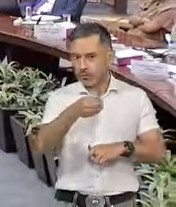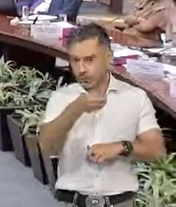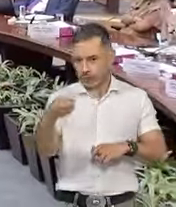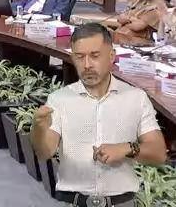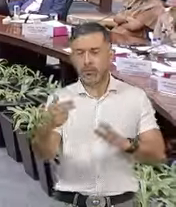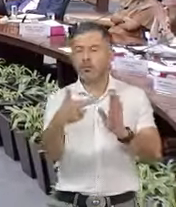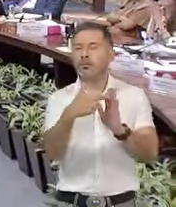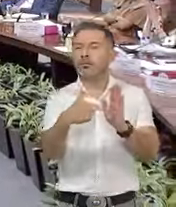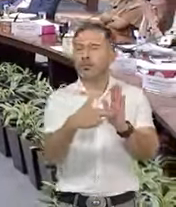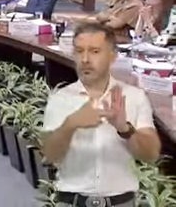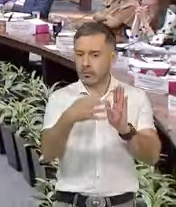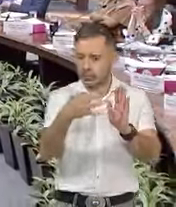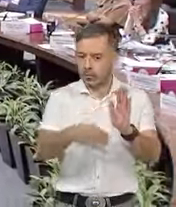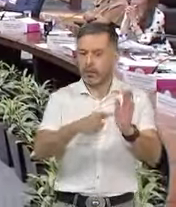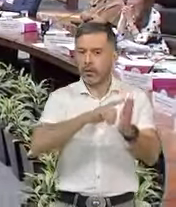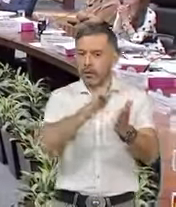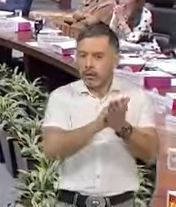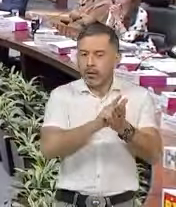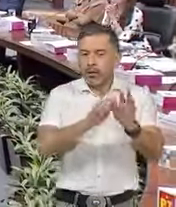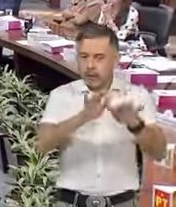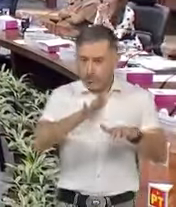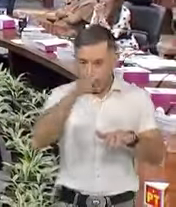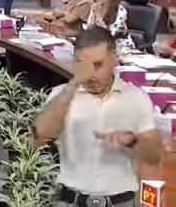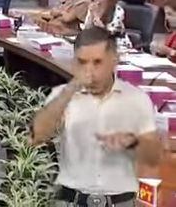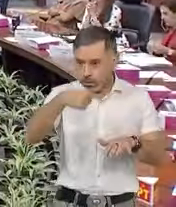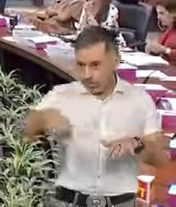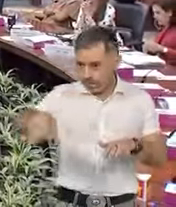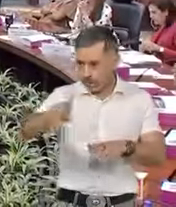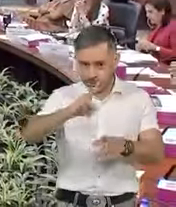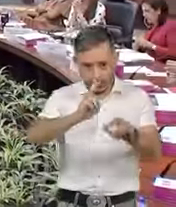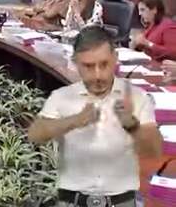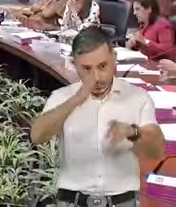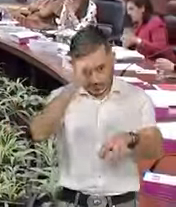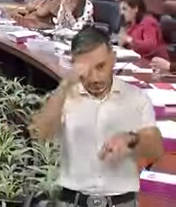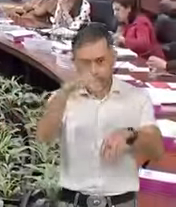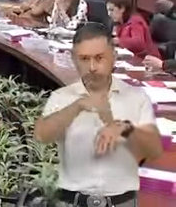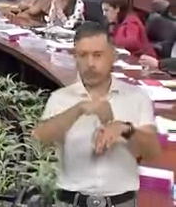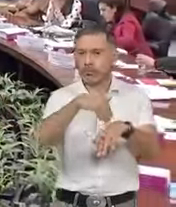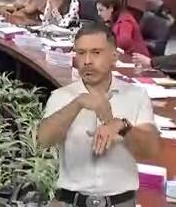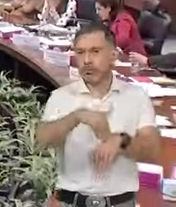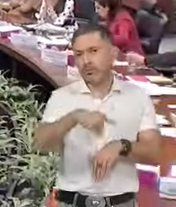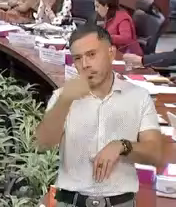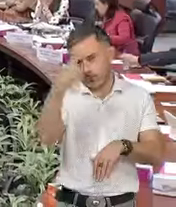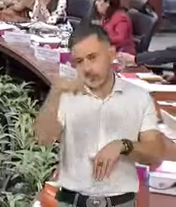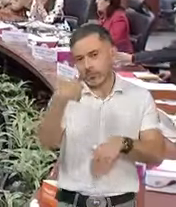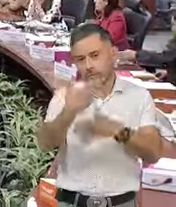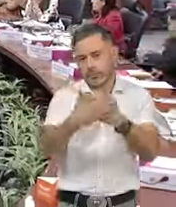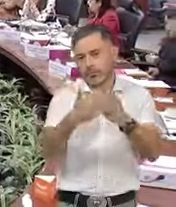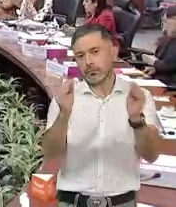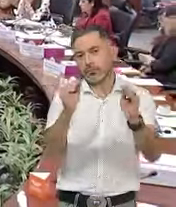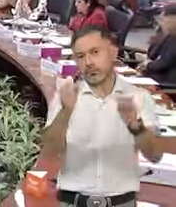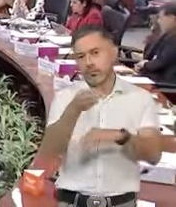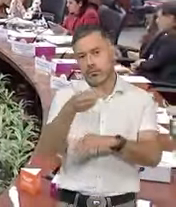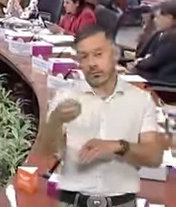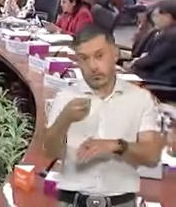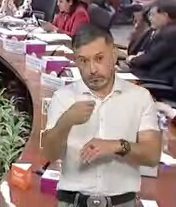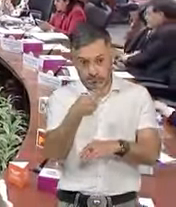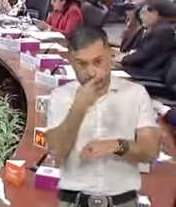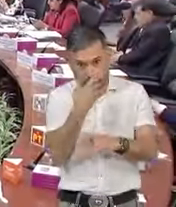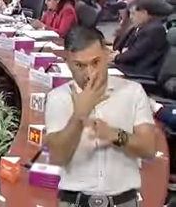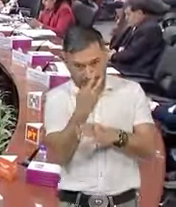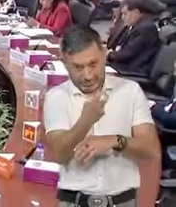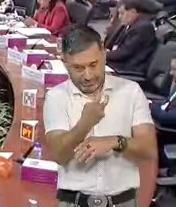reglamento la ley y los acuerdos que nos hemos dado para la organización de esos debates eso fue lo que yo dije así que